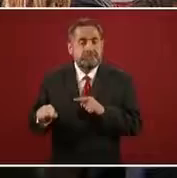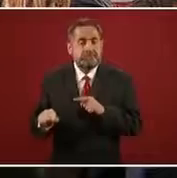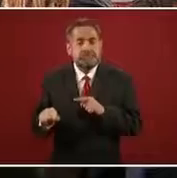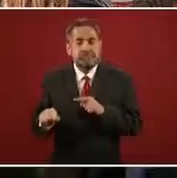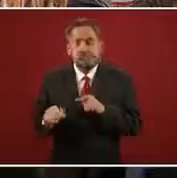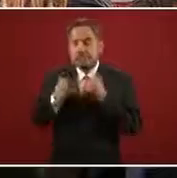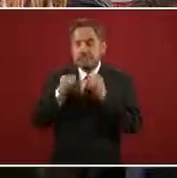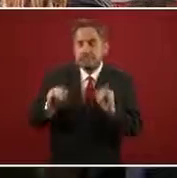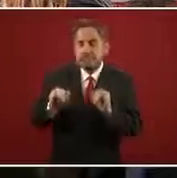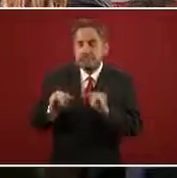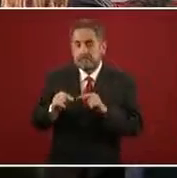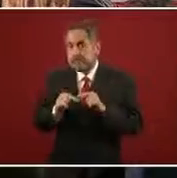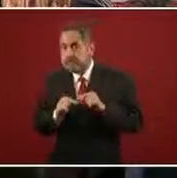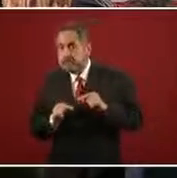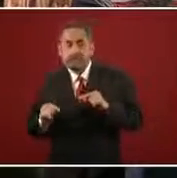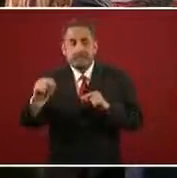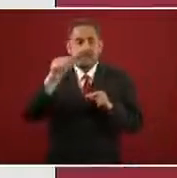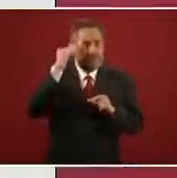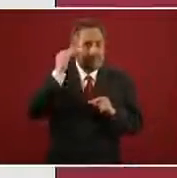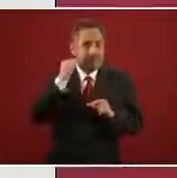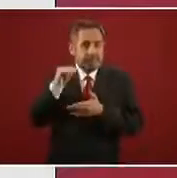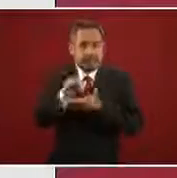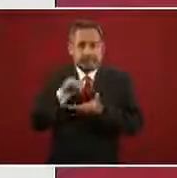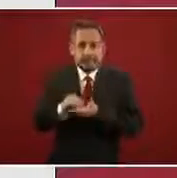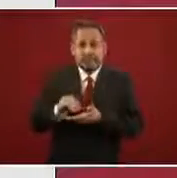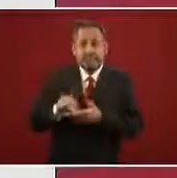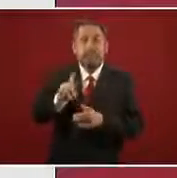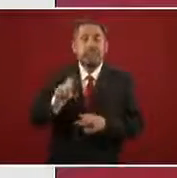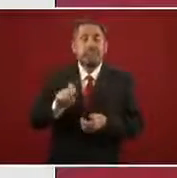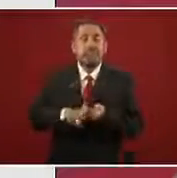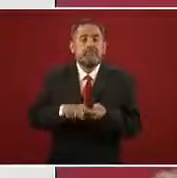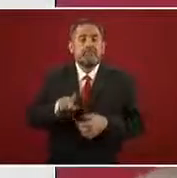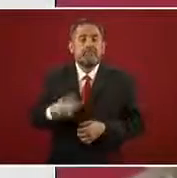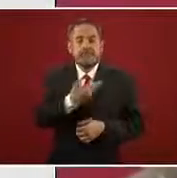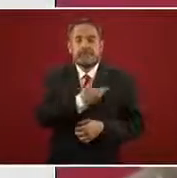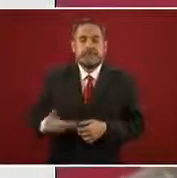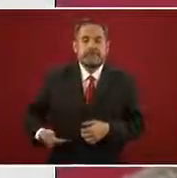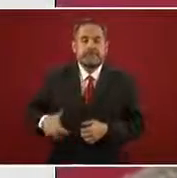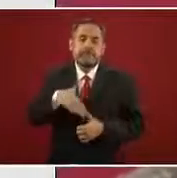hasta Mérida el presidente alemán